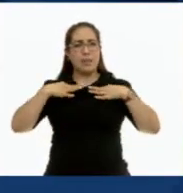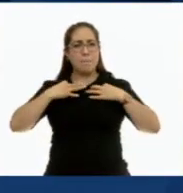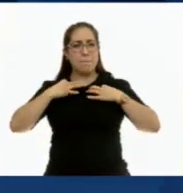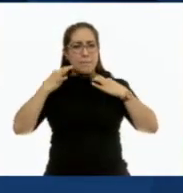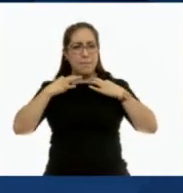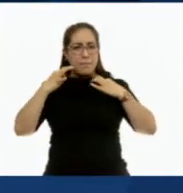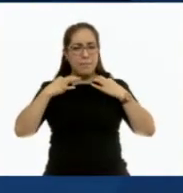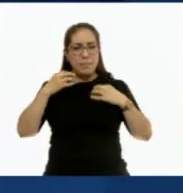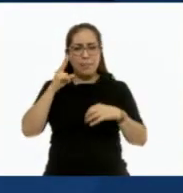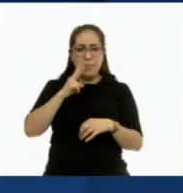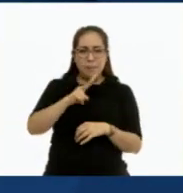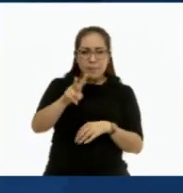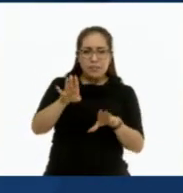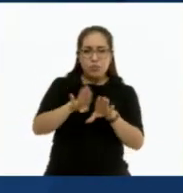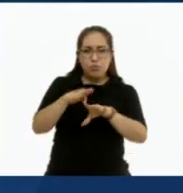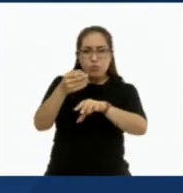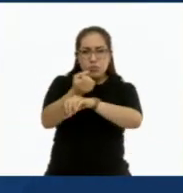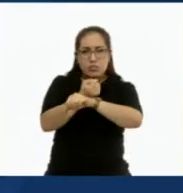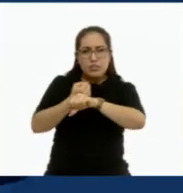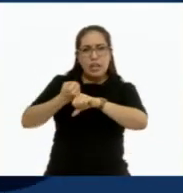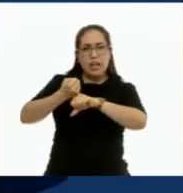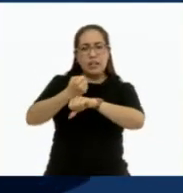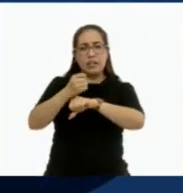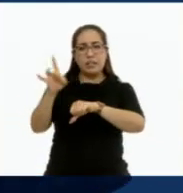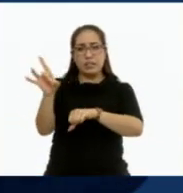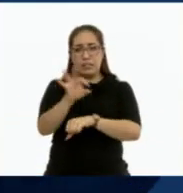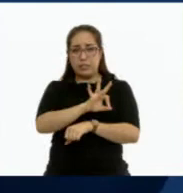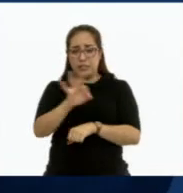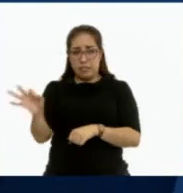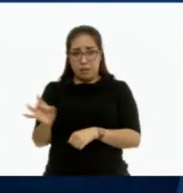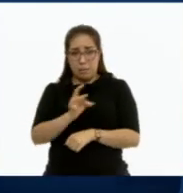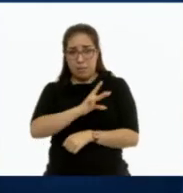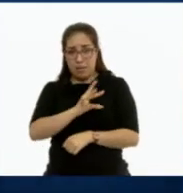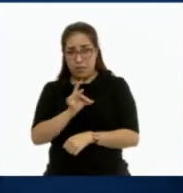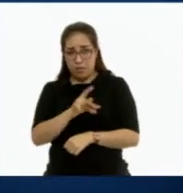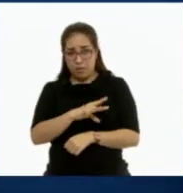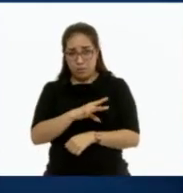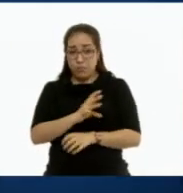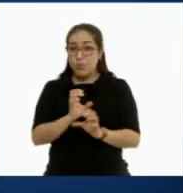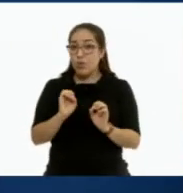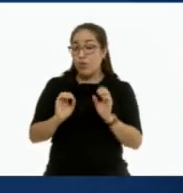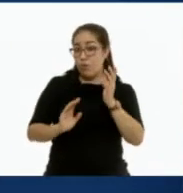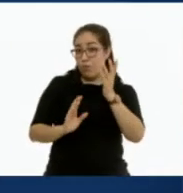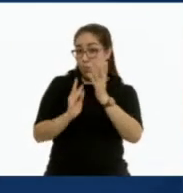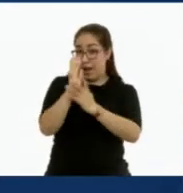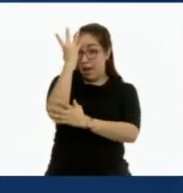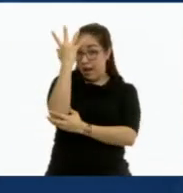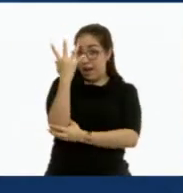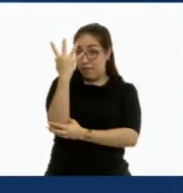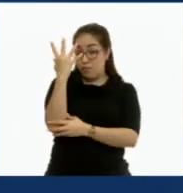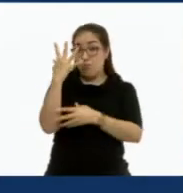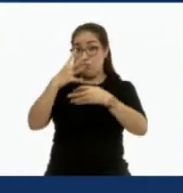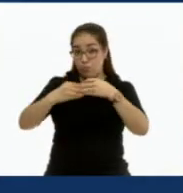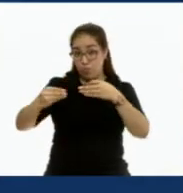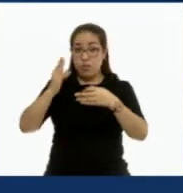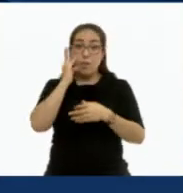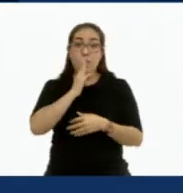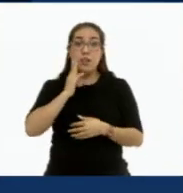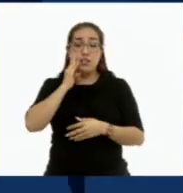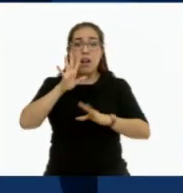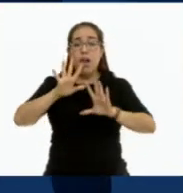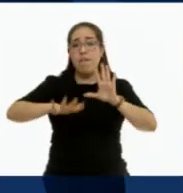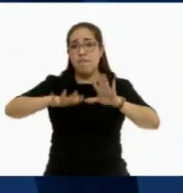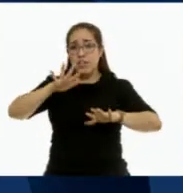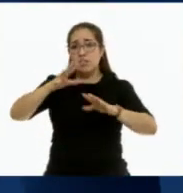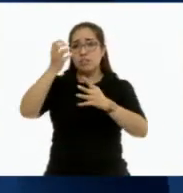una amenaza? ¿No ves que florece el manzano para morir en la manzana? ¿No lloras